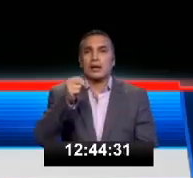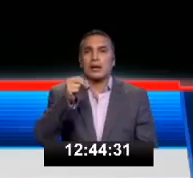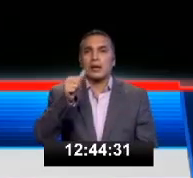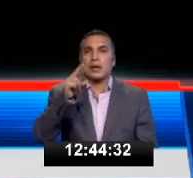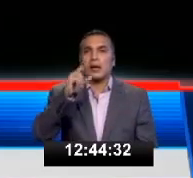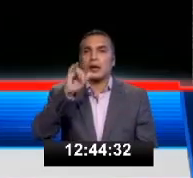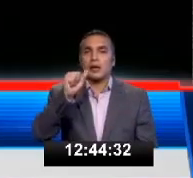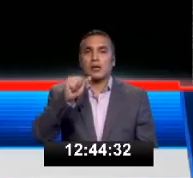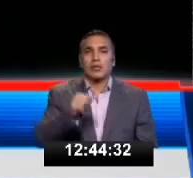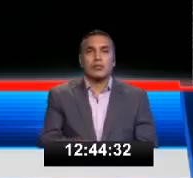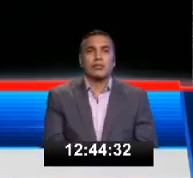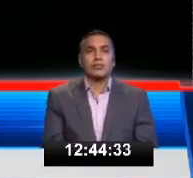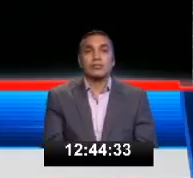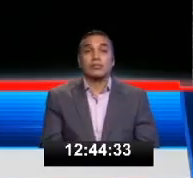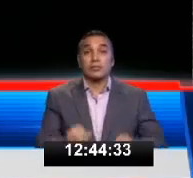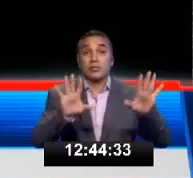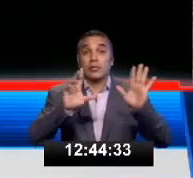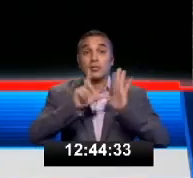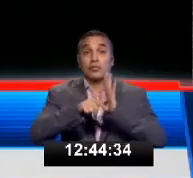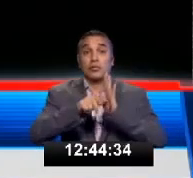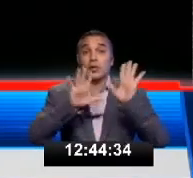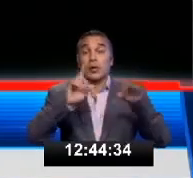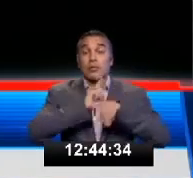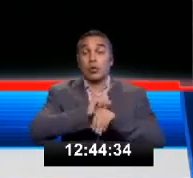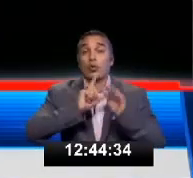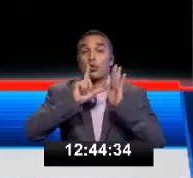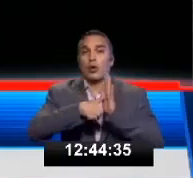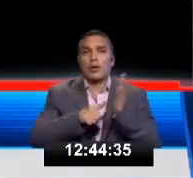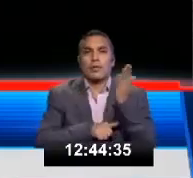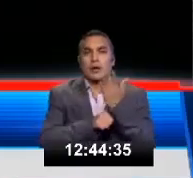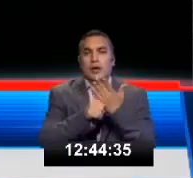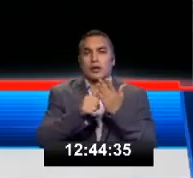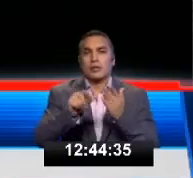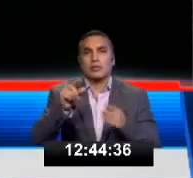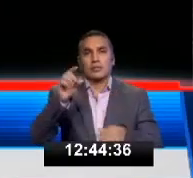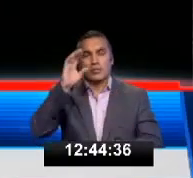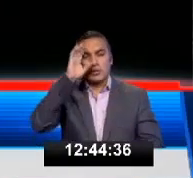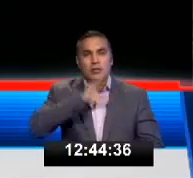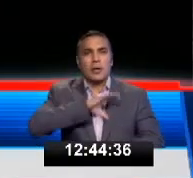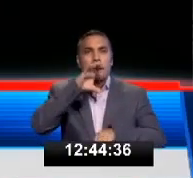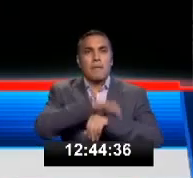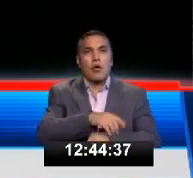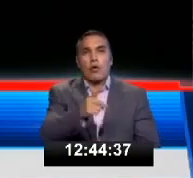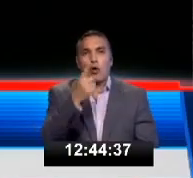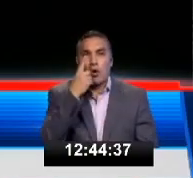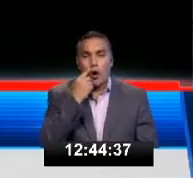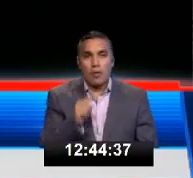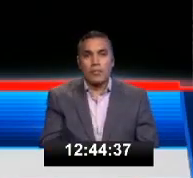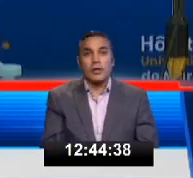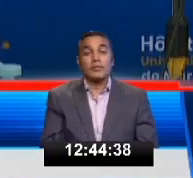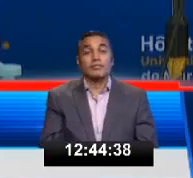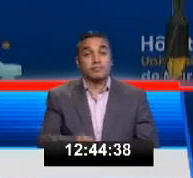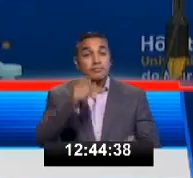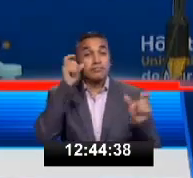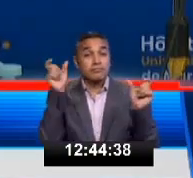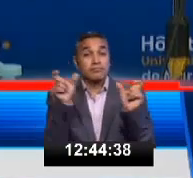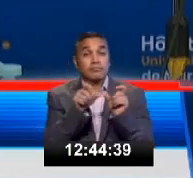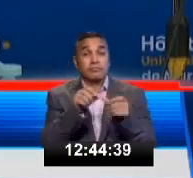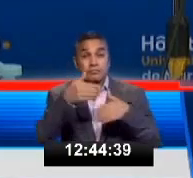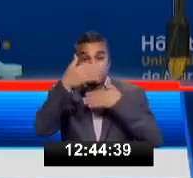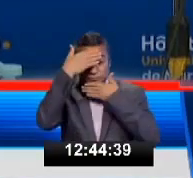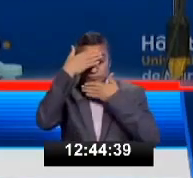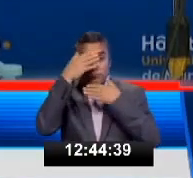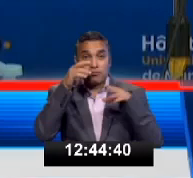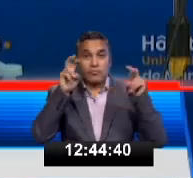charlie hebdo diez minutos más tarde el ministerio del interior denunció la detención de un individuo la fiscalía nacional antiterrorista ha